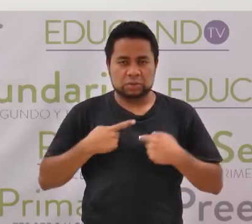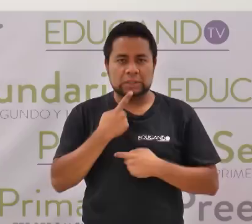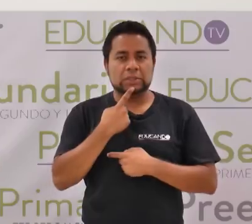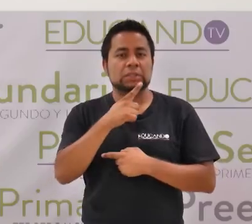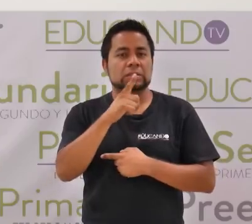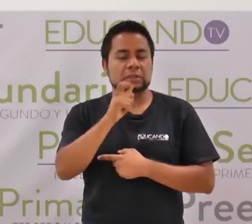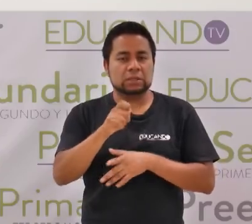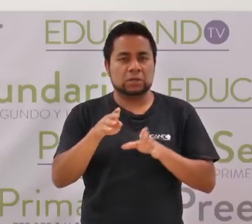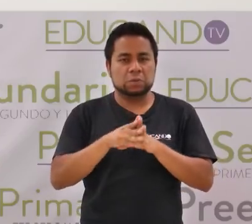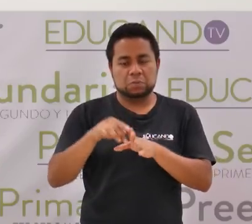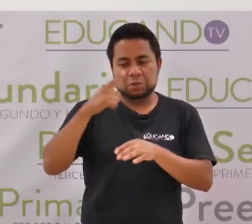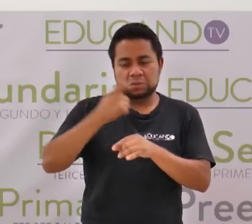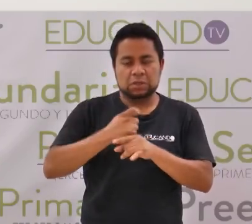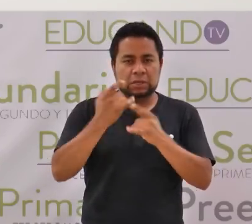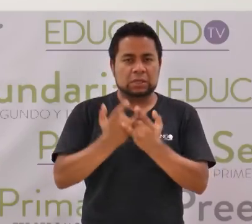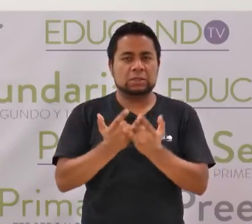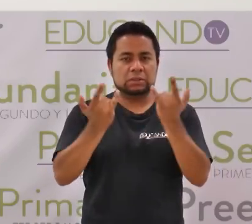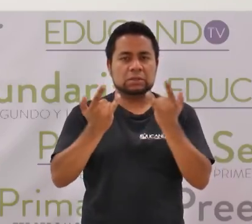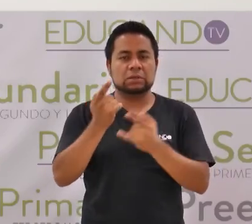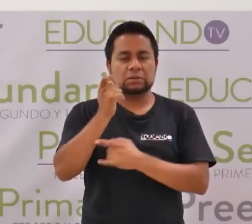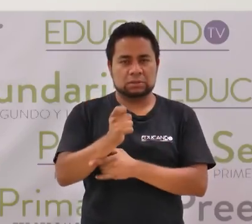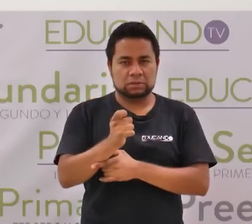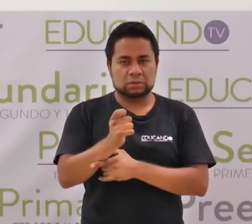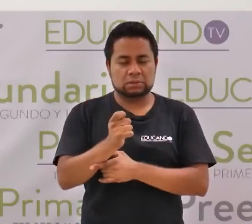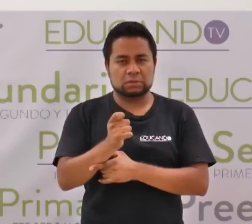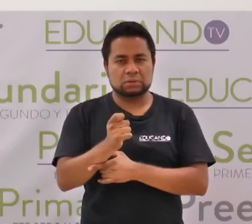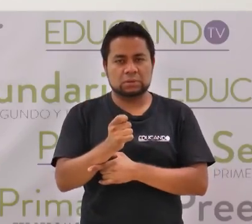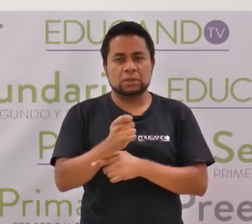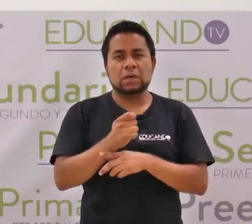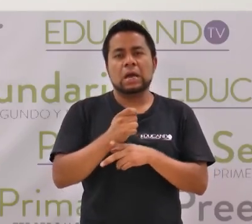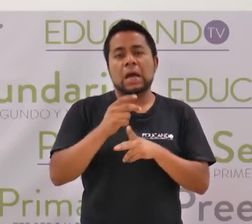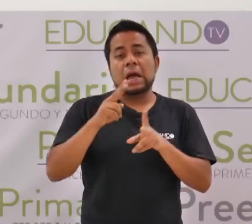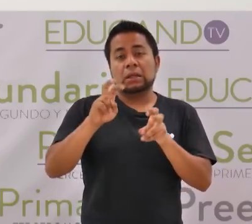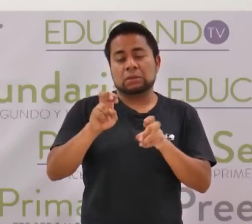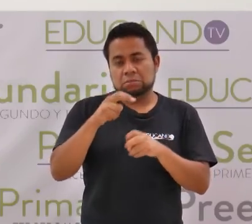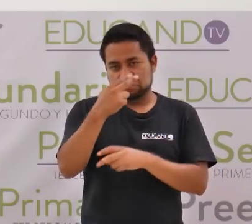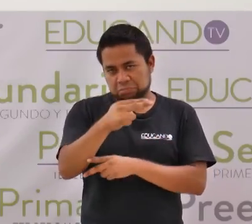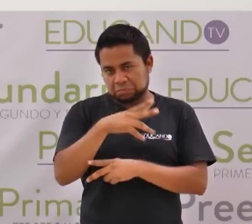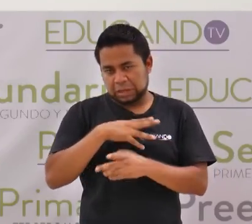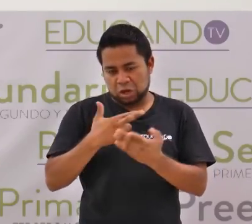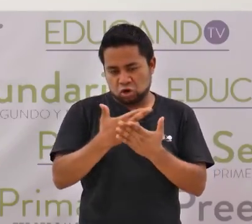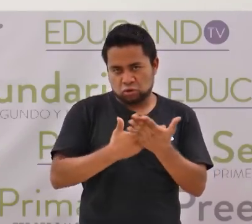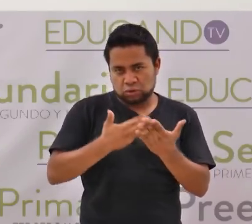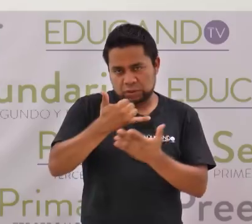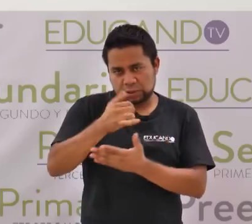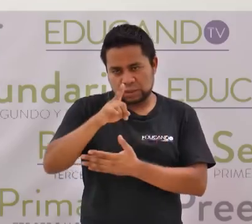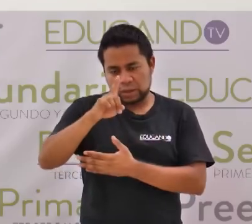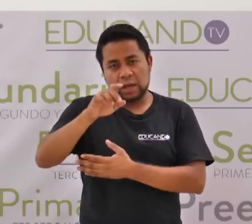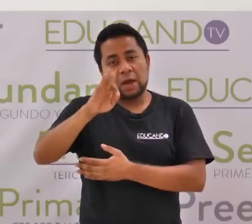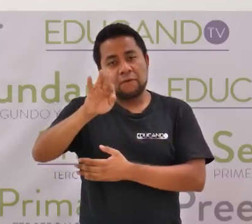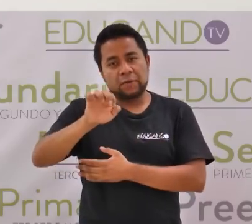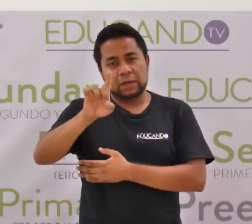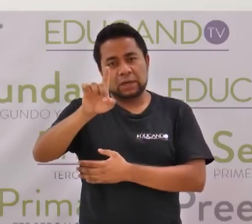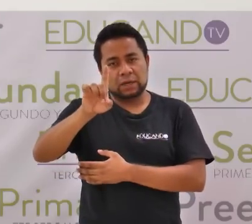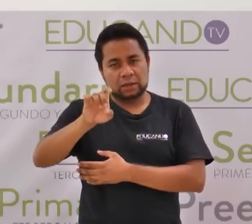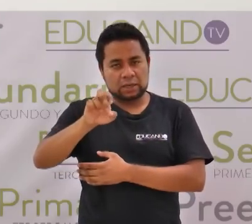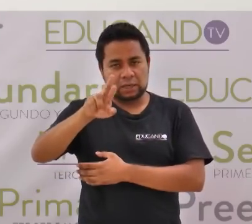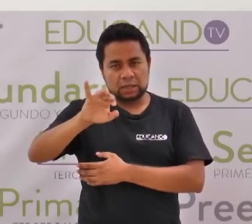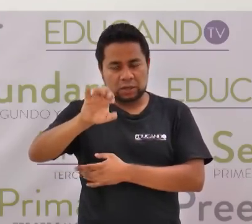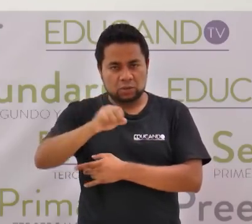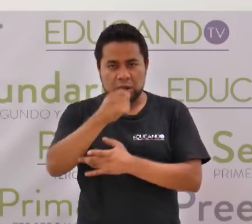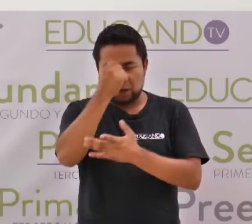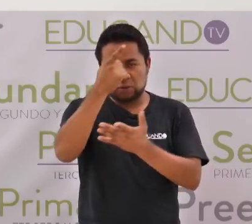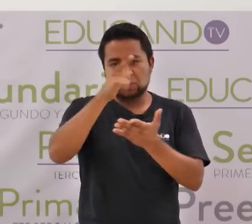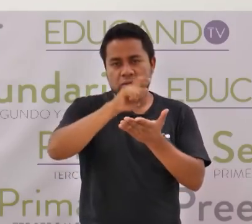dicen que la primera historieta se llamó Rosa y Federico, y es de estos autores, José Tomás